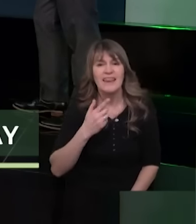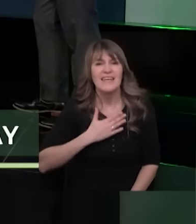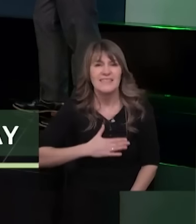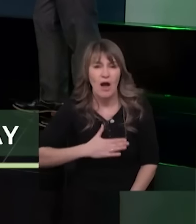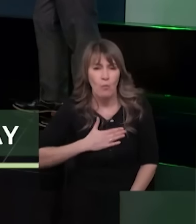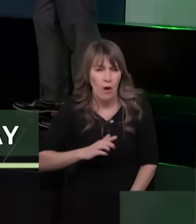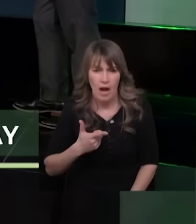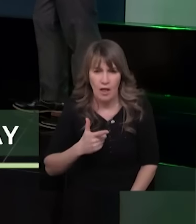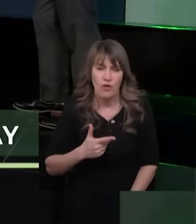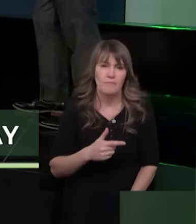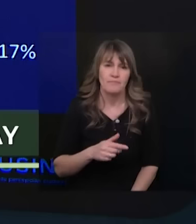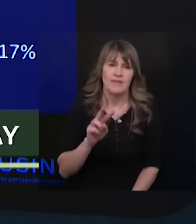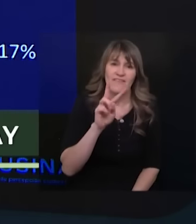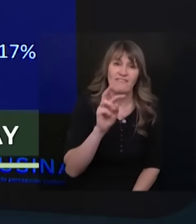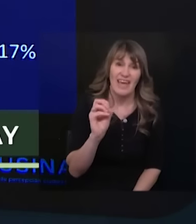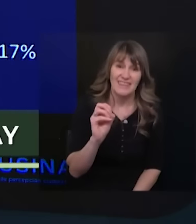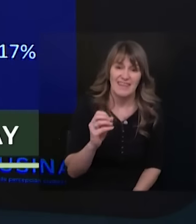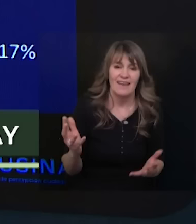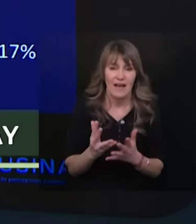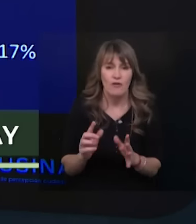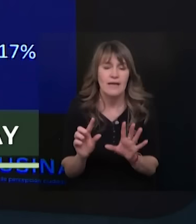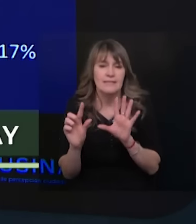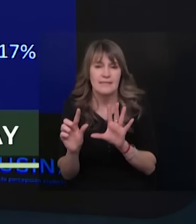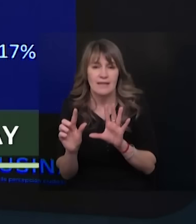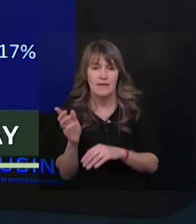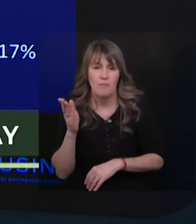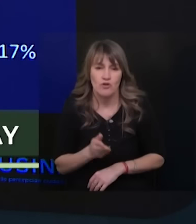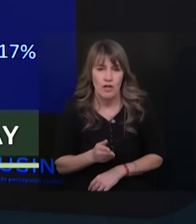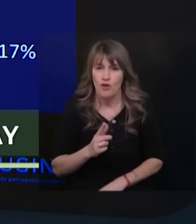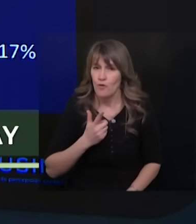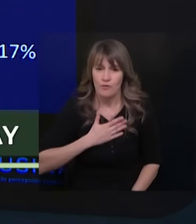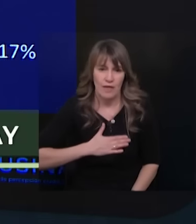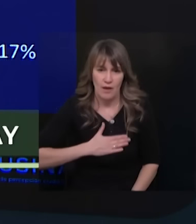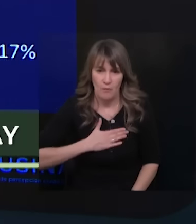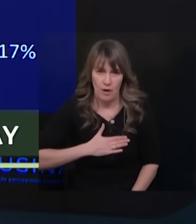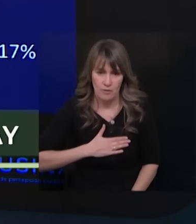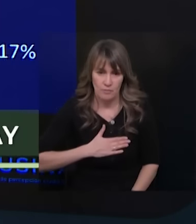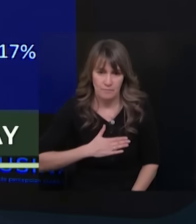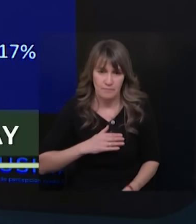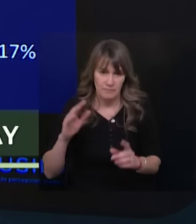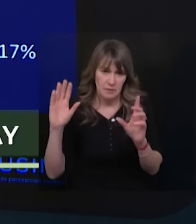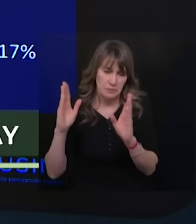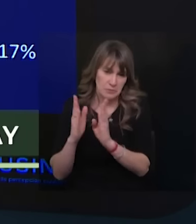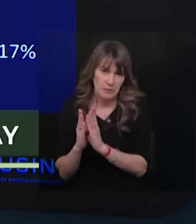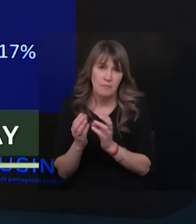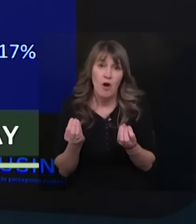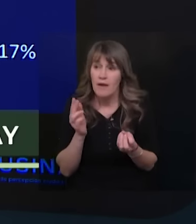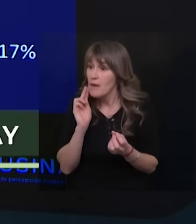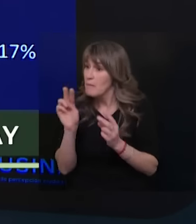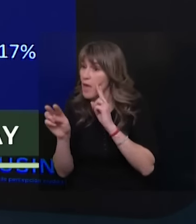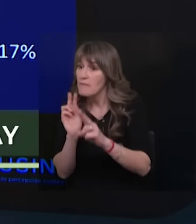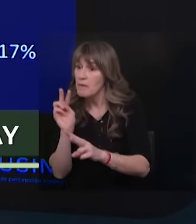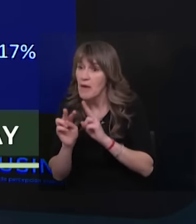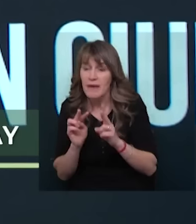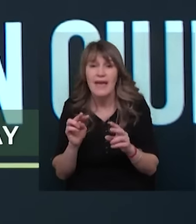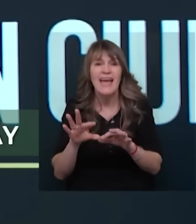partimos de un 20 de septiembre y hoy día estamos en un 7% de desacuerdo claro posiblemente tengan que ver con los resultados para llegar a